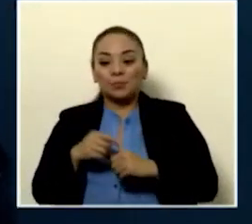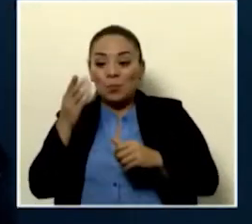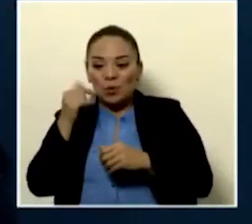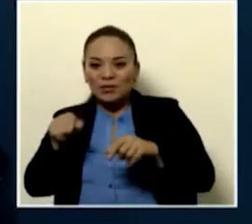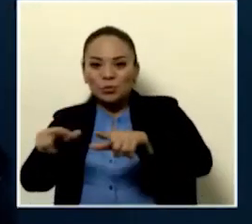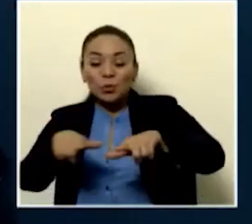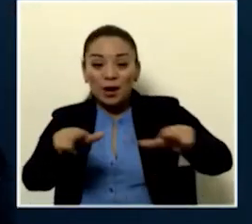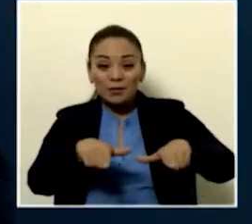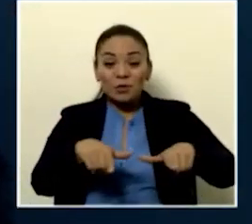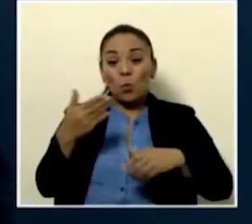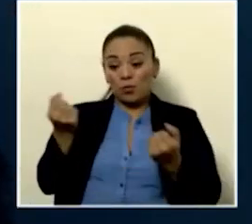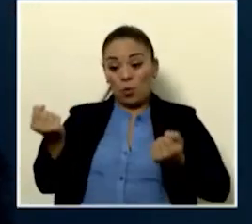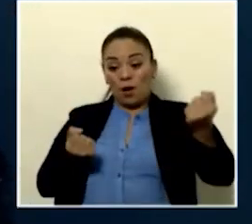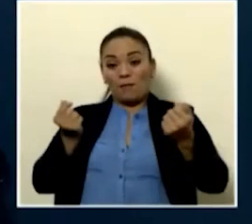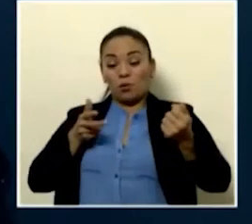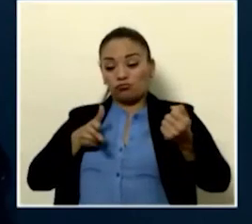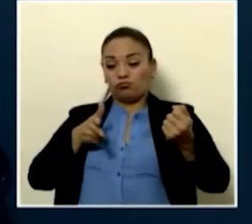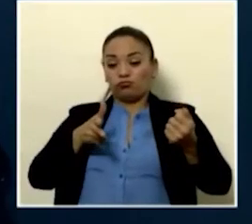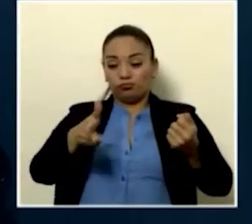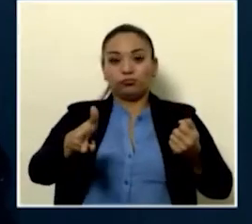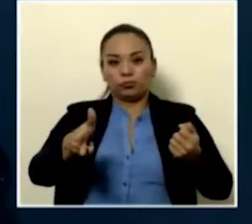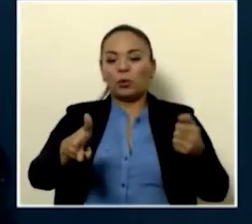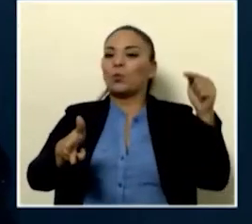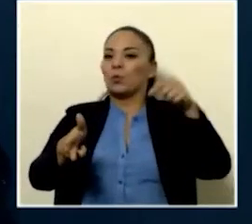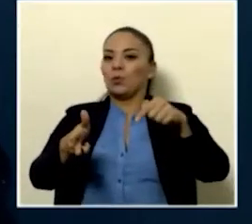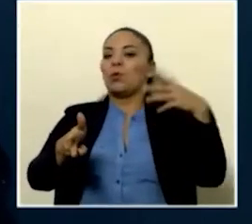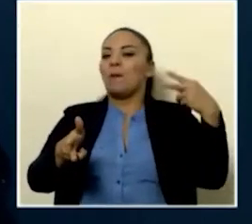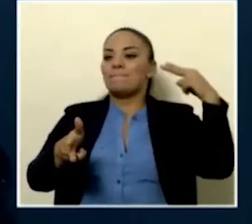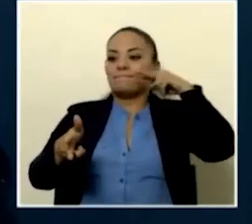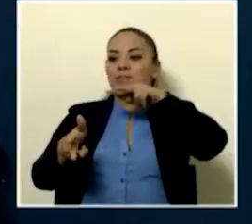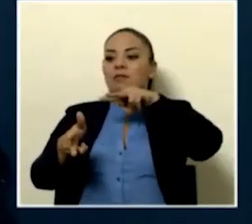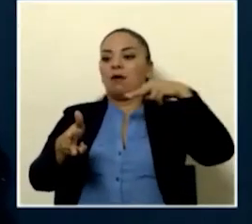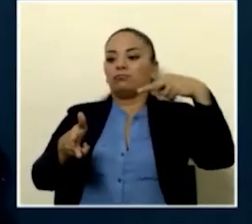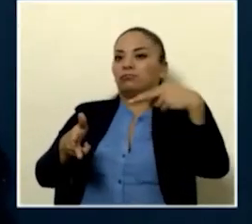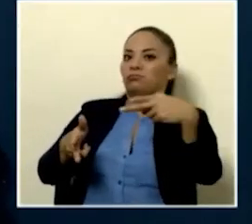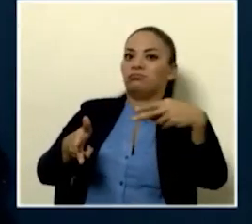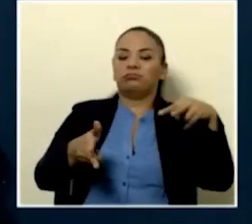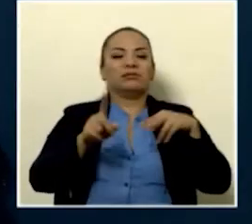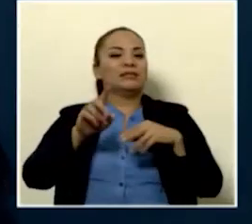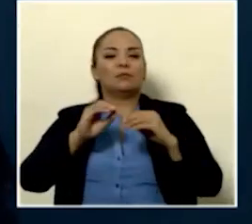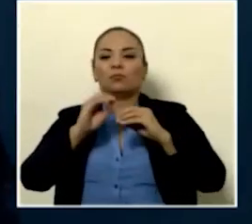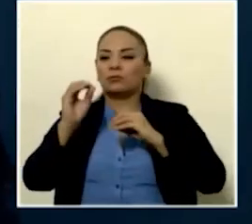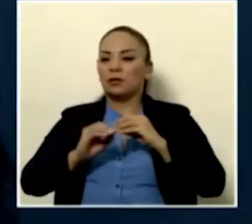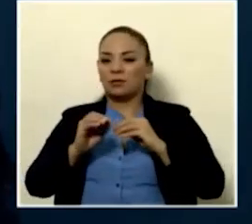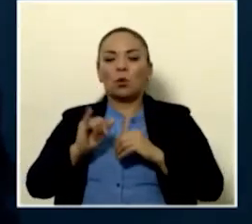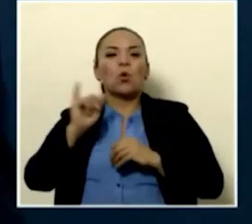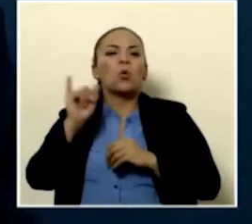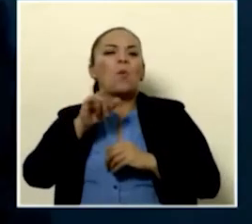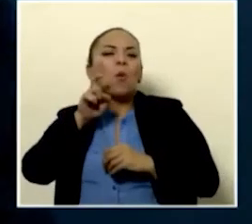que entró un contenedor a ese patio, van a estar vigilados como un halcón vigila a